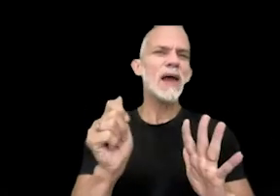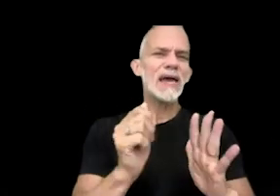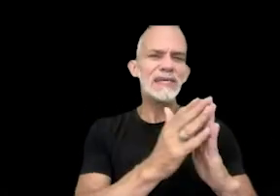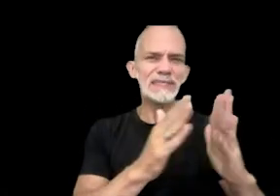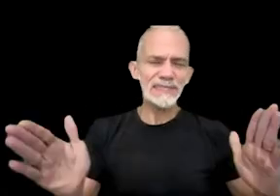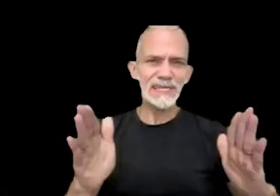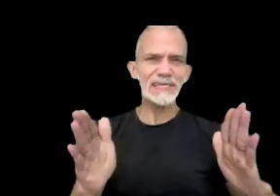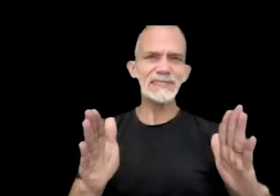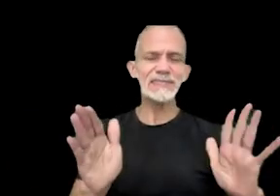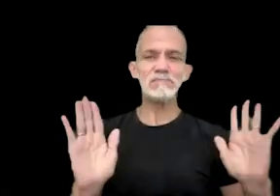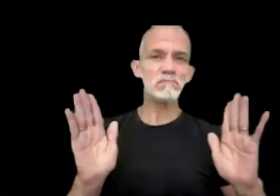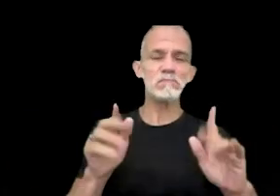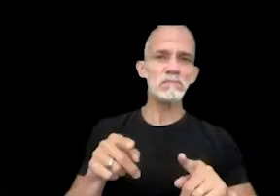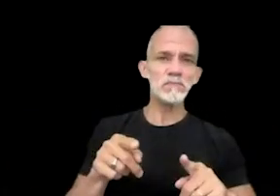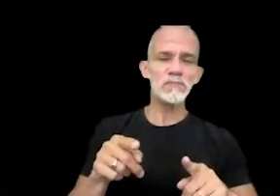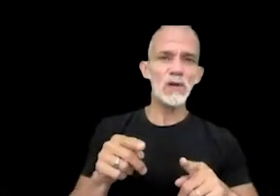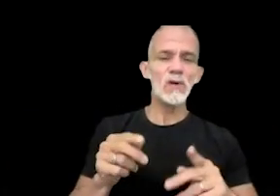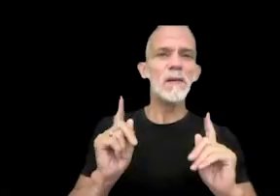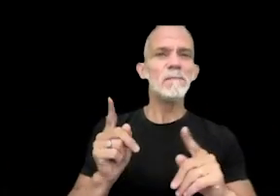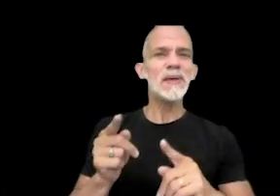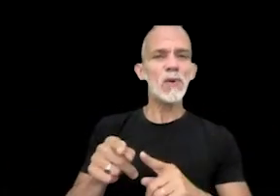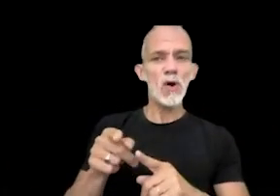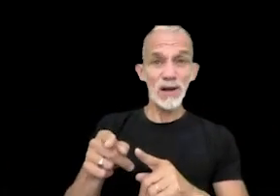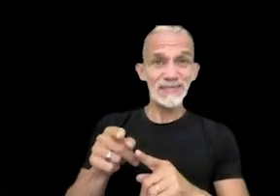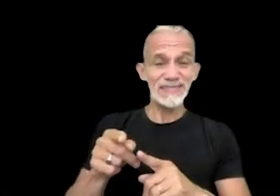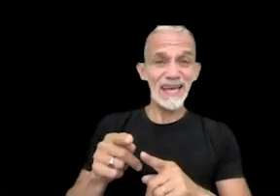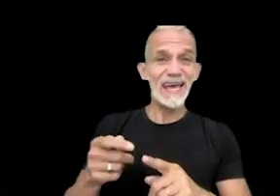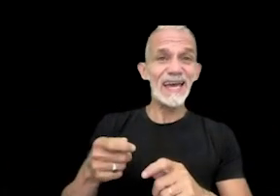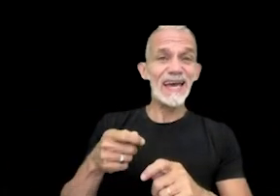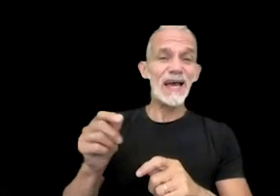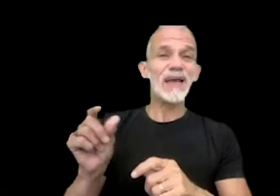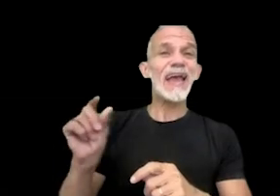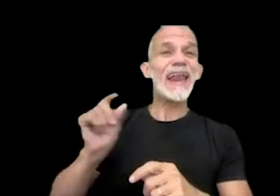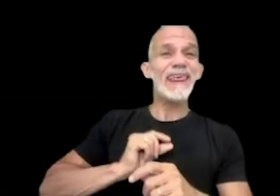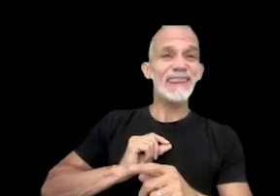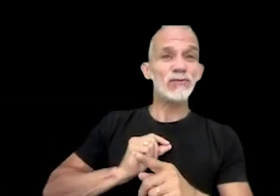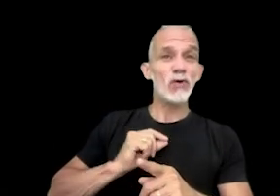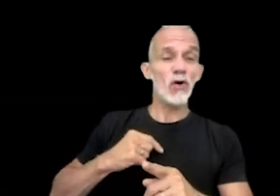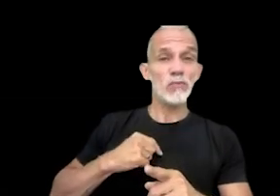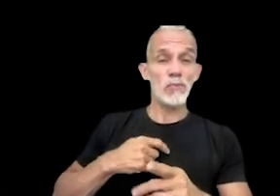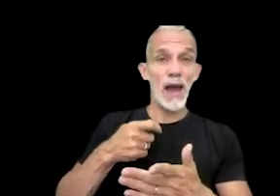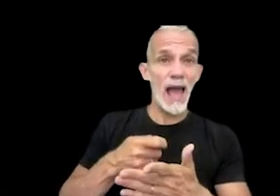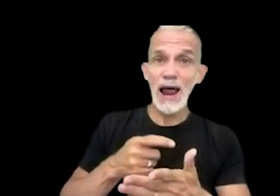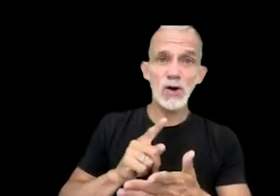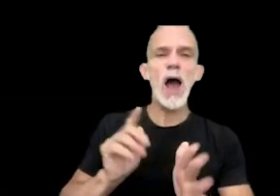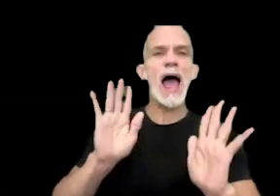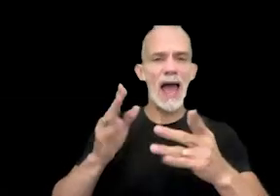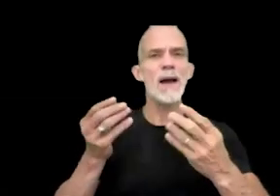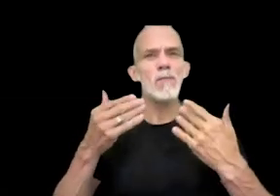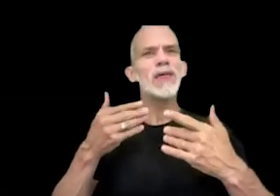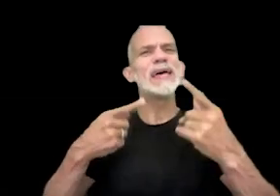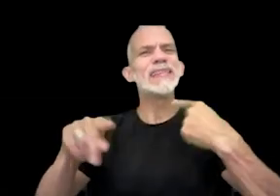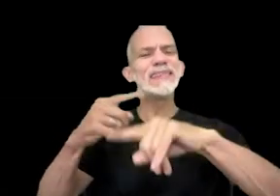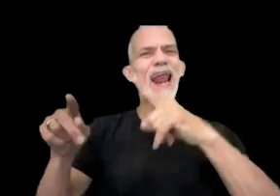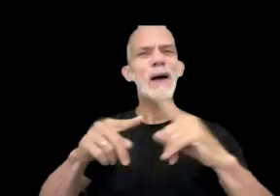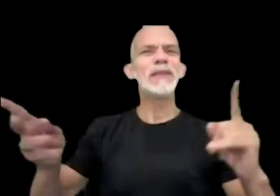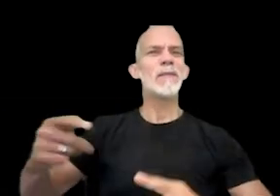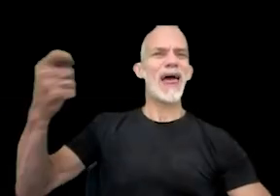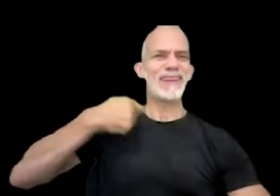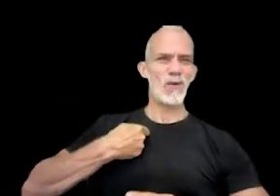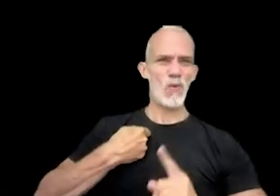6 meses no hubieran podido absorber ese crédito fiscal técnico, podrán iniciar un trámite de